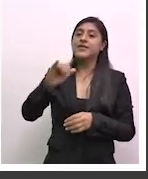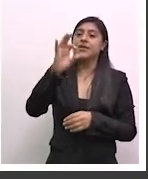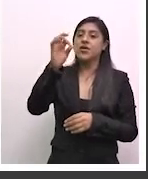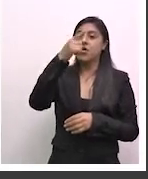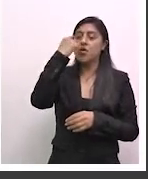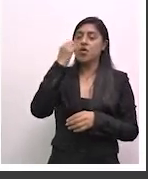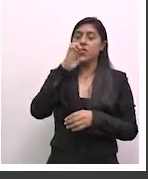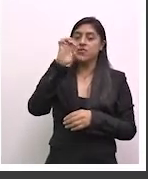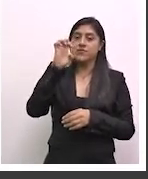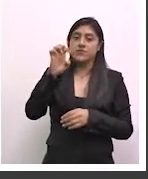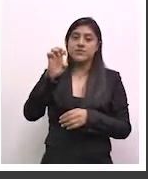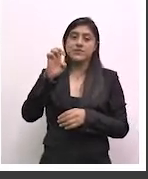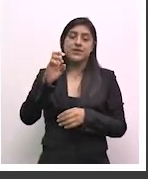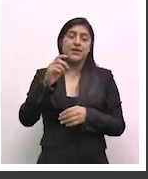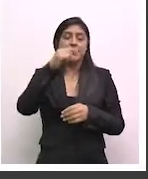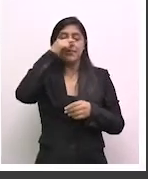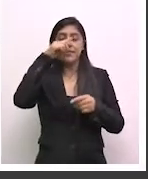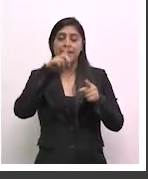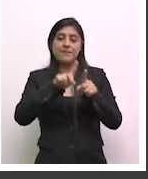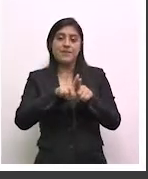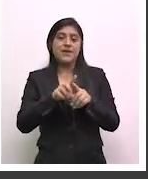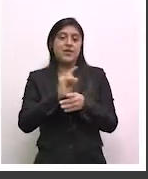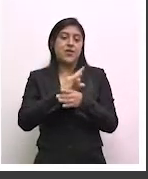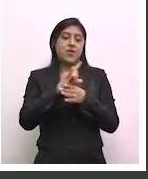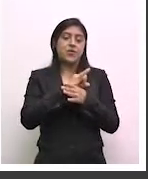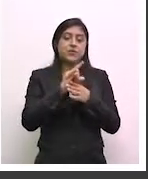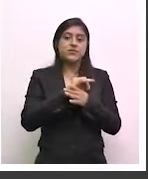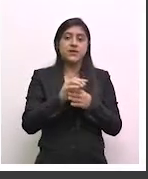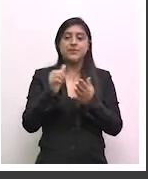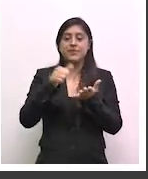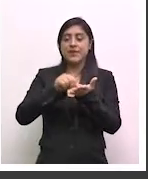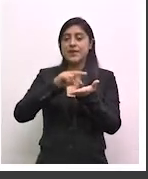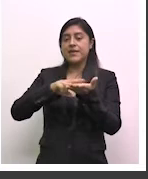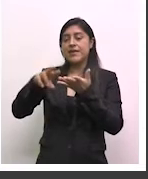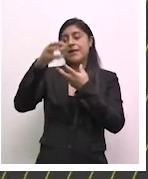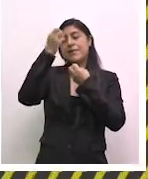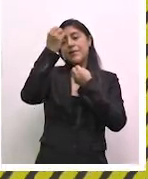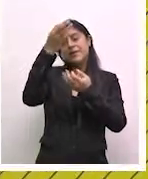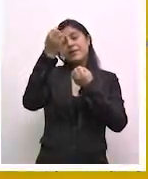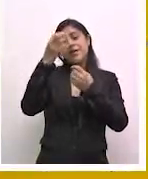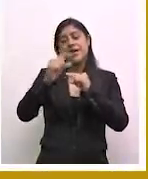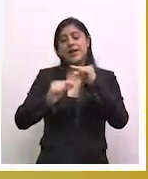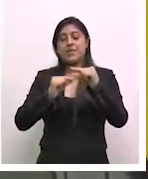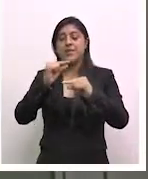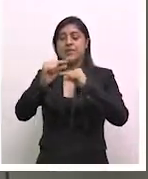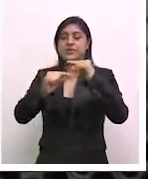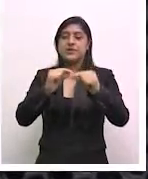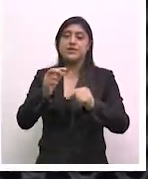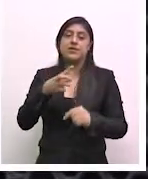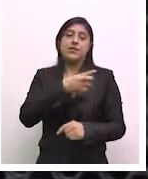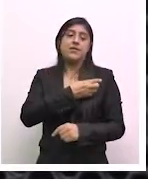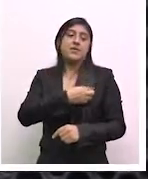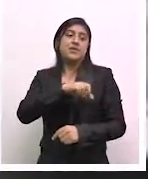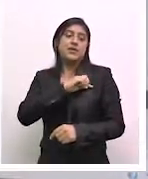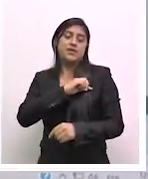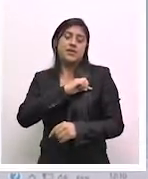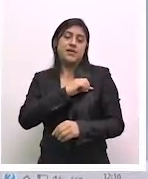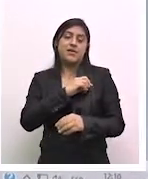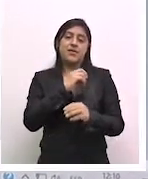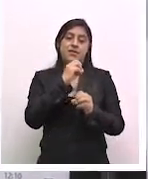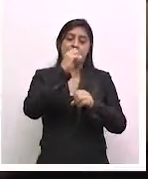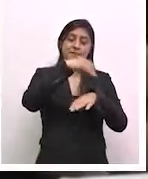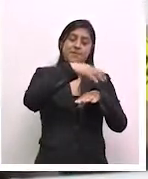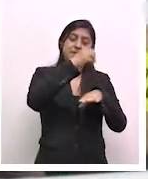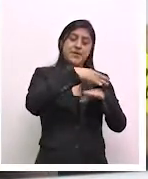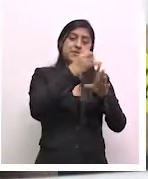de 466 mil 384 inscripciones renate en forma que el proceso de